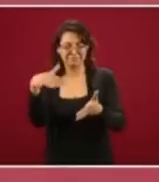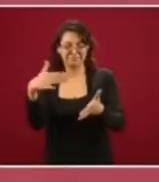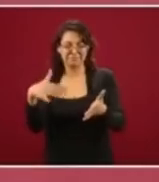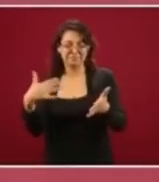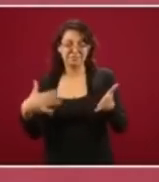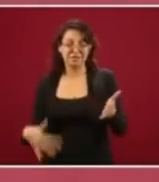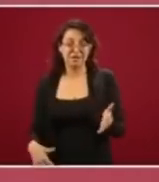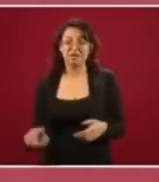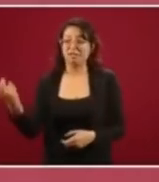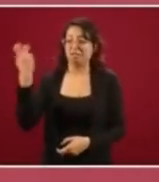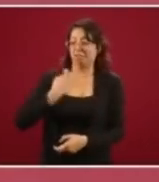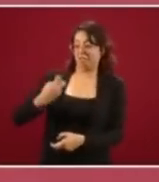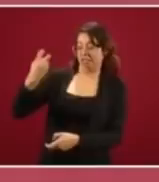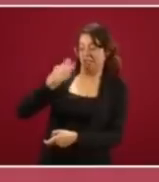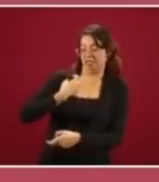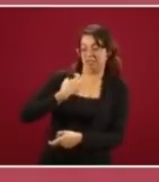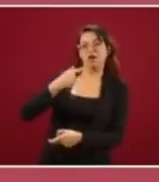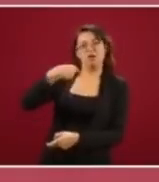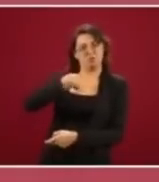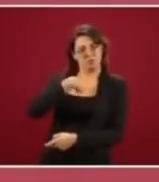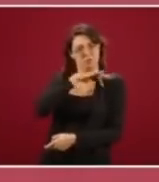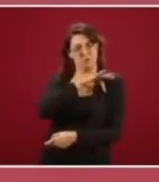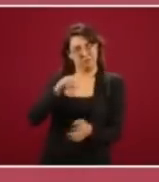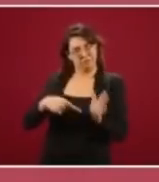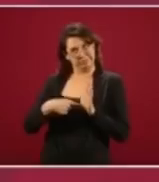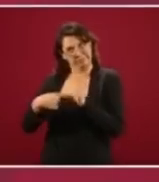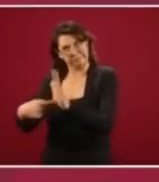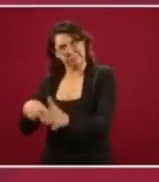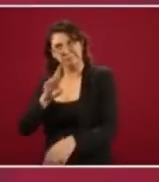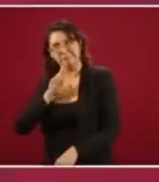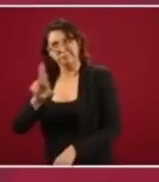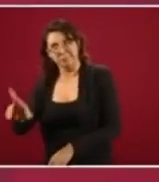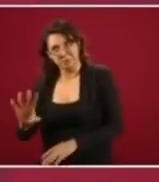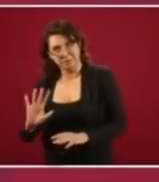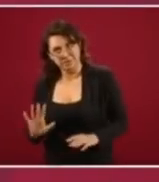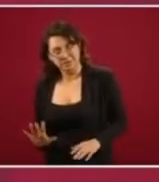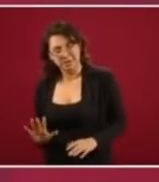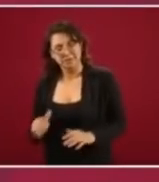teniendo esta posibilidad de réplica, imagínense